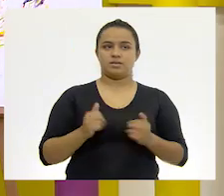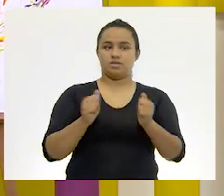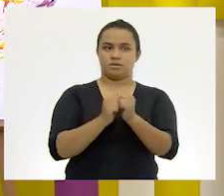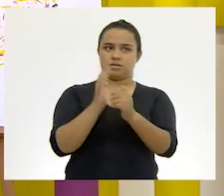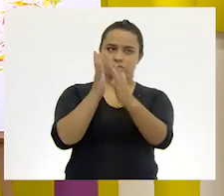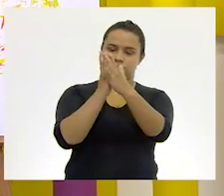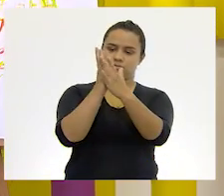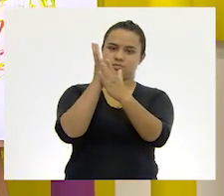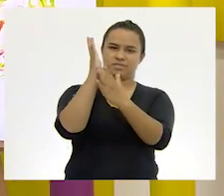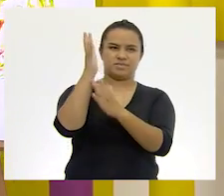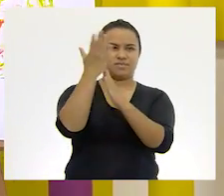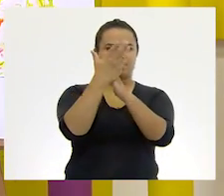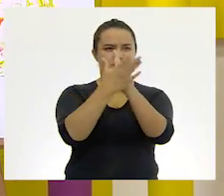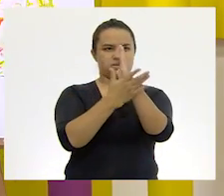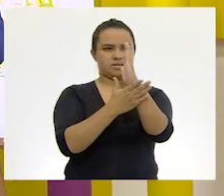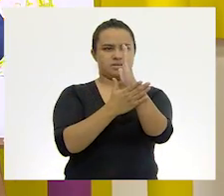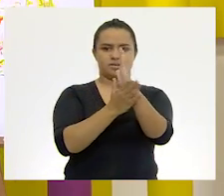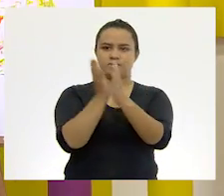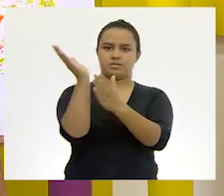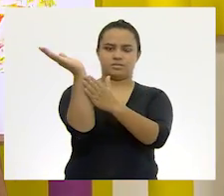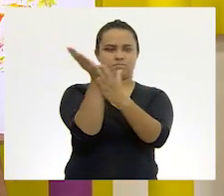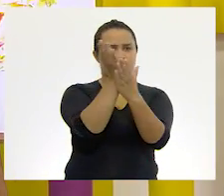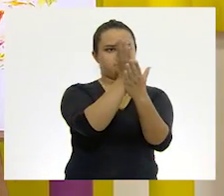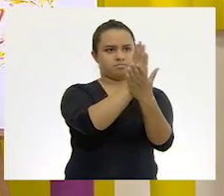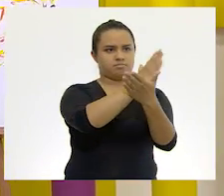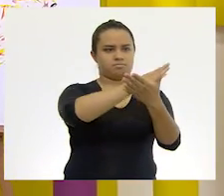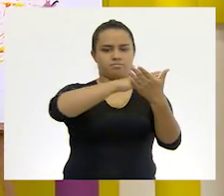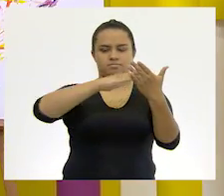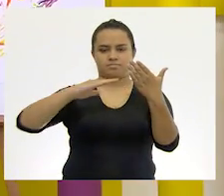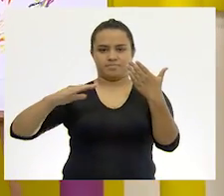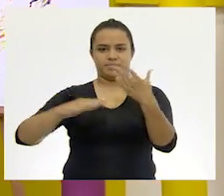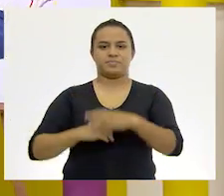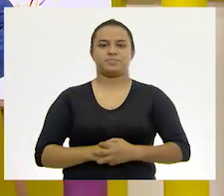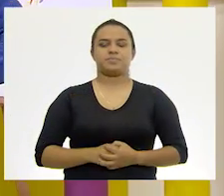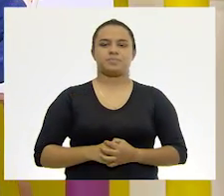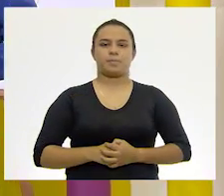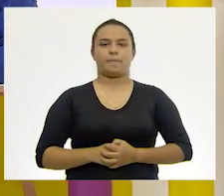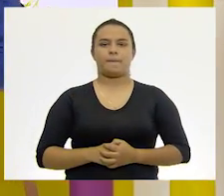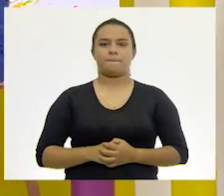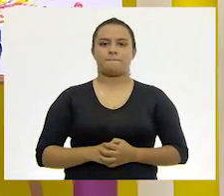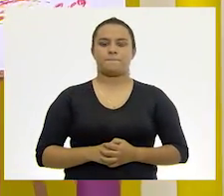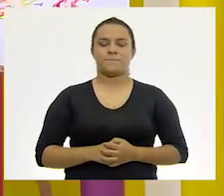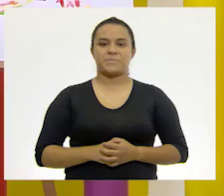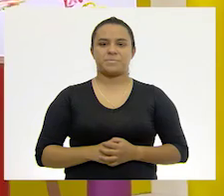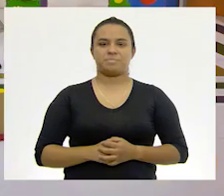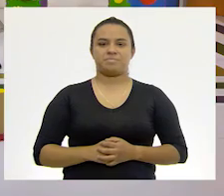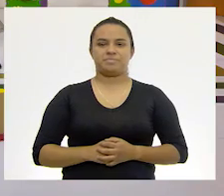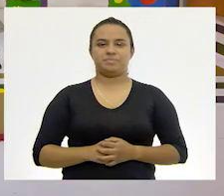ver, ¿cómo podemos hacer con el canto? Eso.